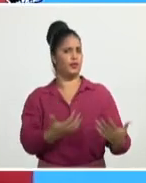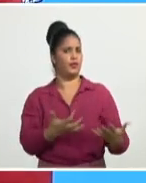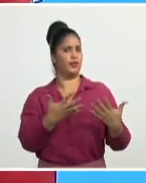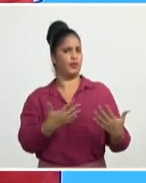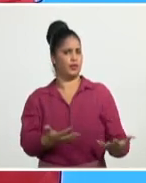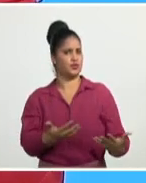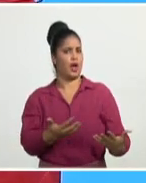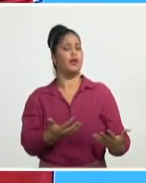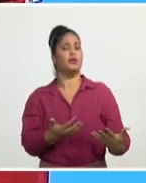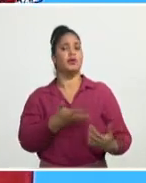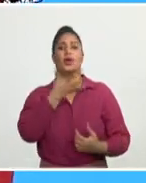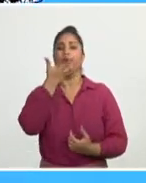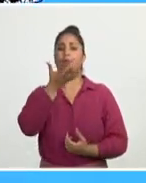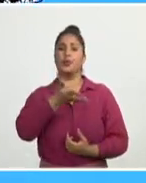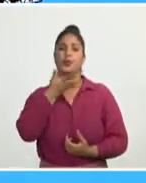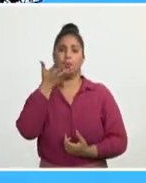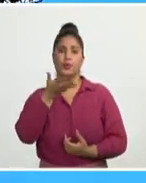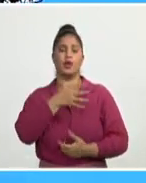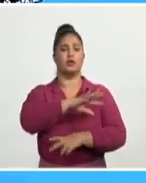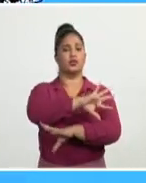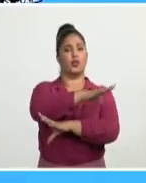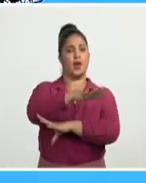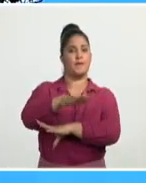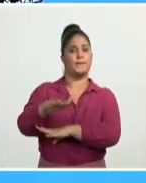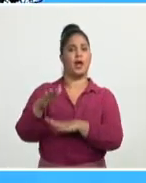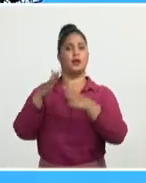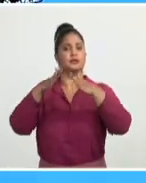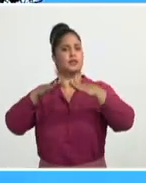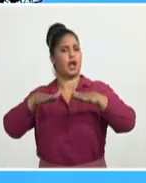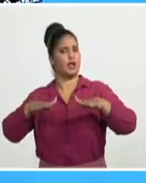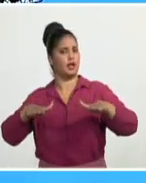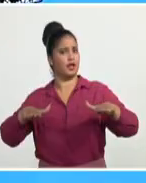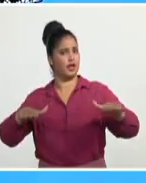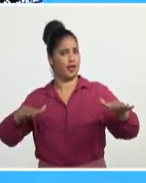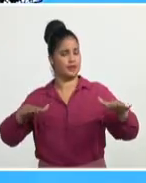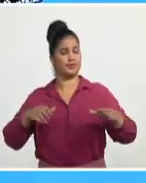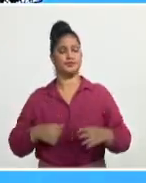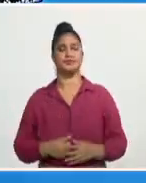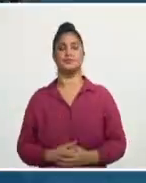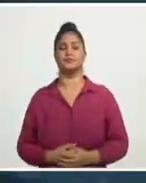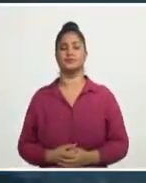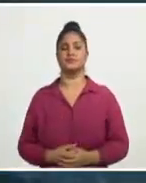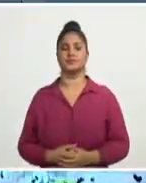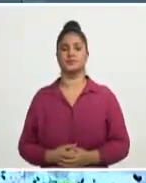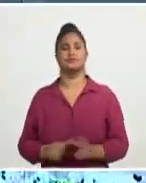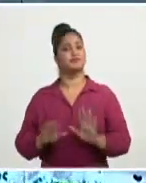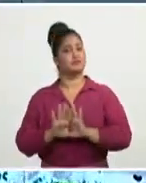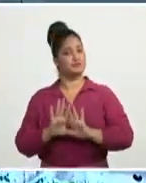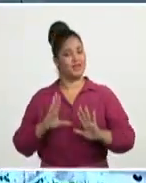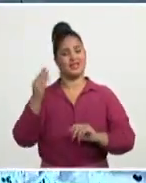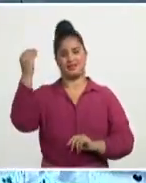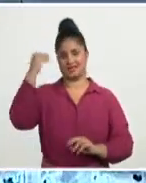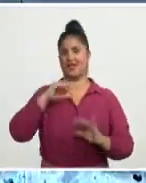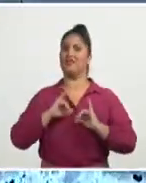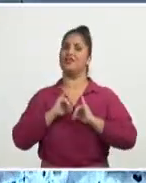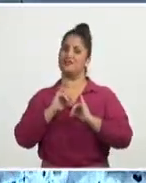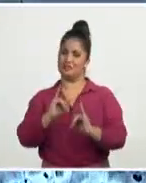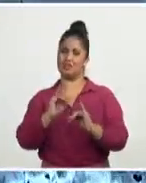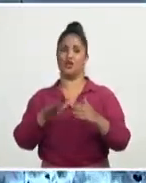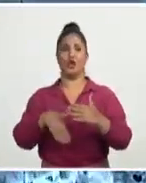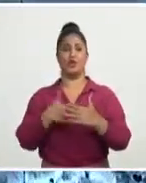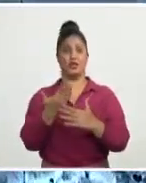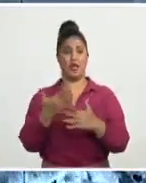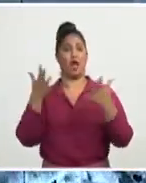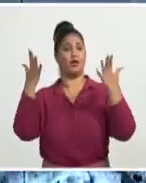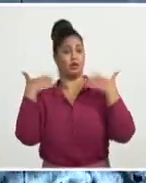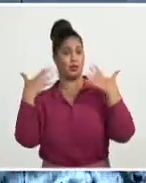Habrá oleaje en toda la costa sur y poco oleaje en todo el litoral norte. Así que ya usted sabe, una jornada